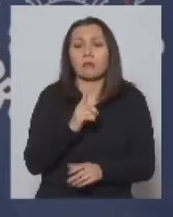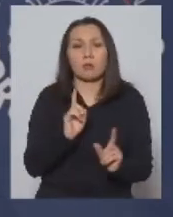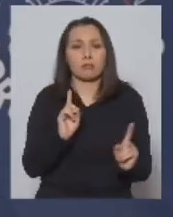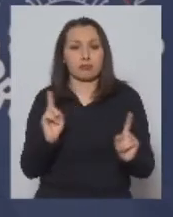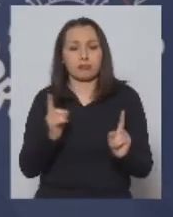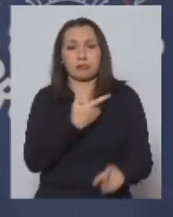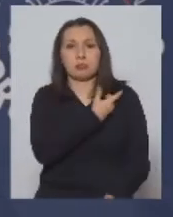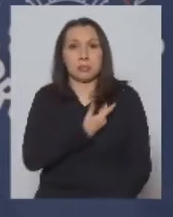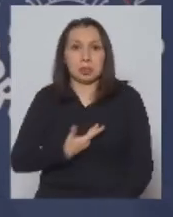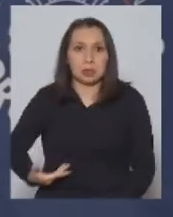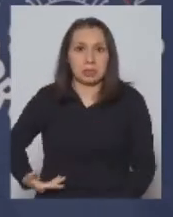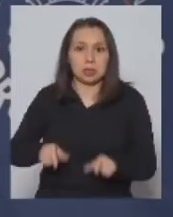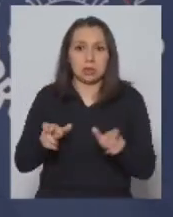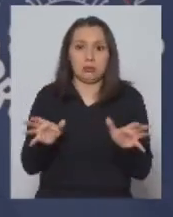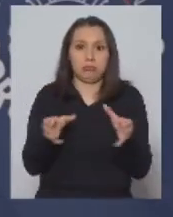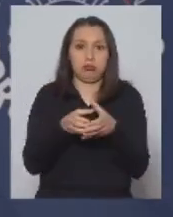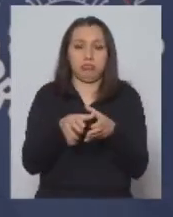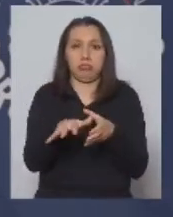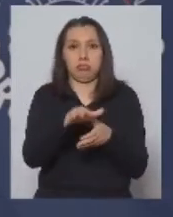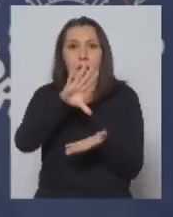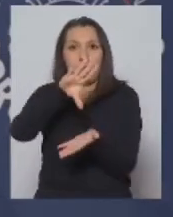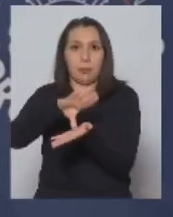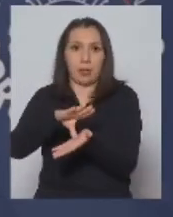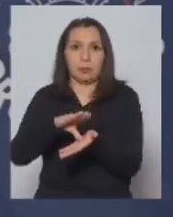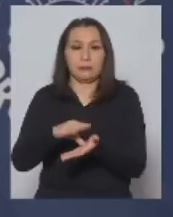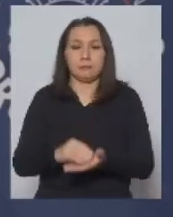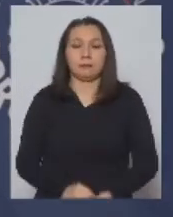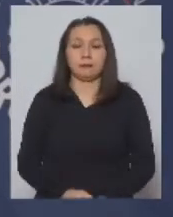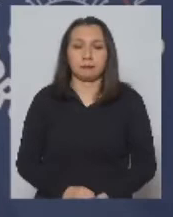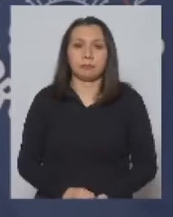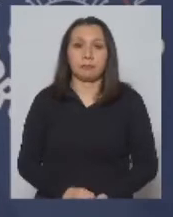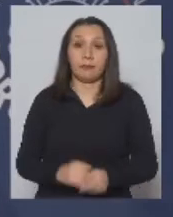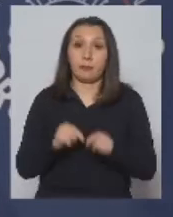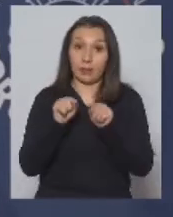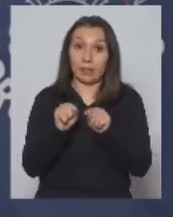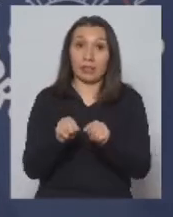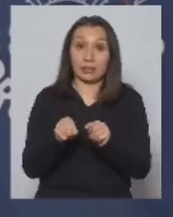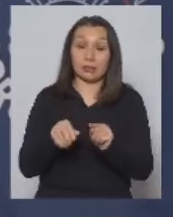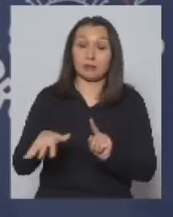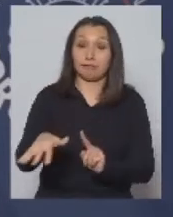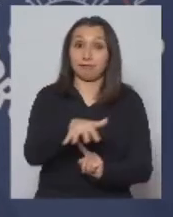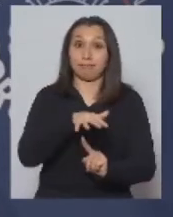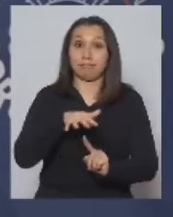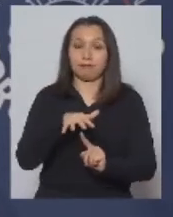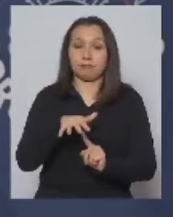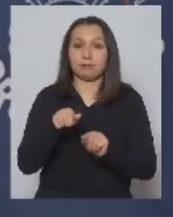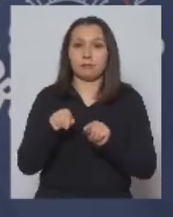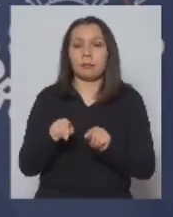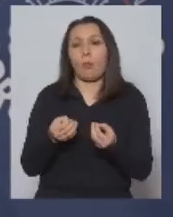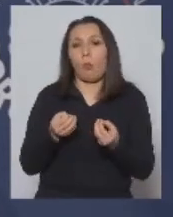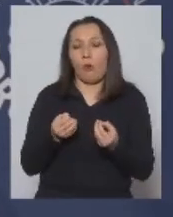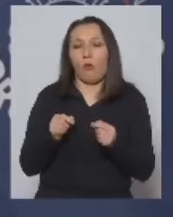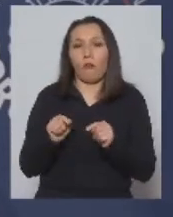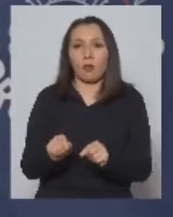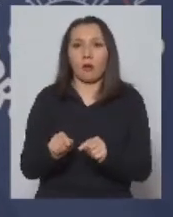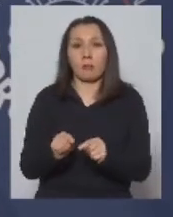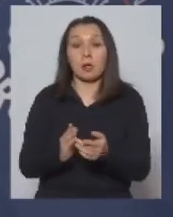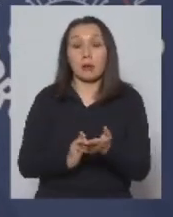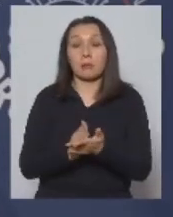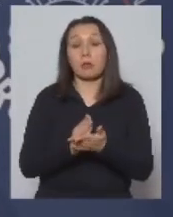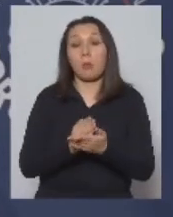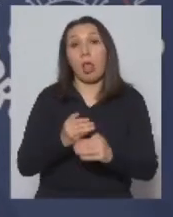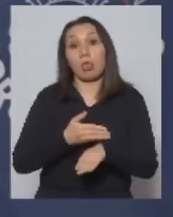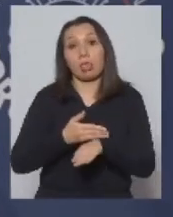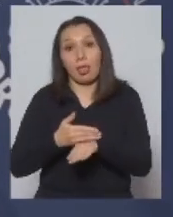este comité y presidir al país. En ese contexto, obviamente, parte de la